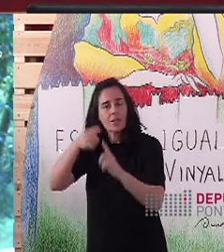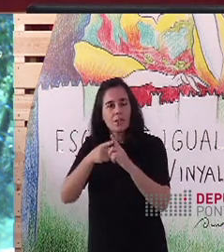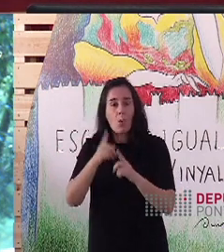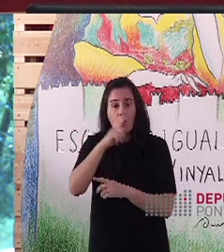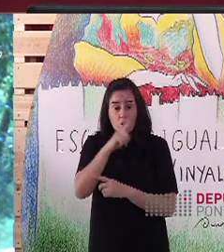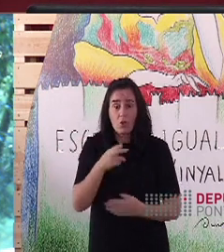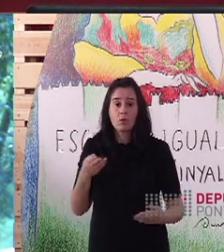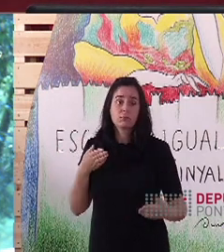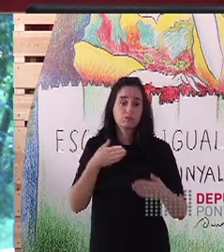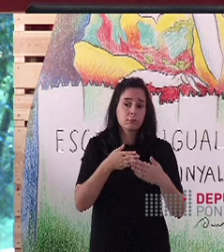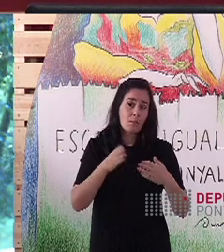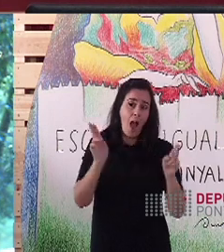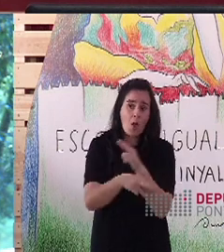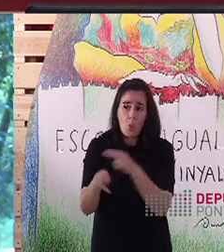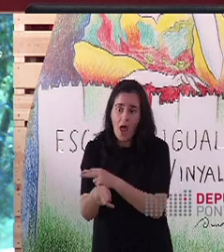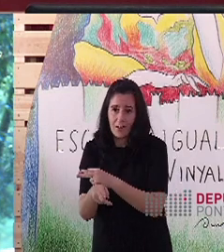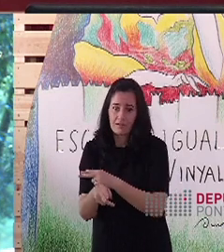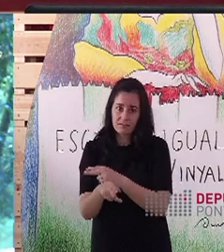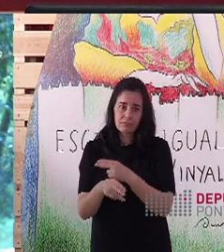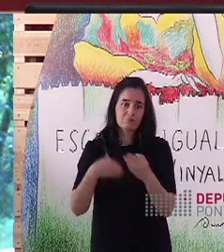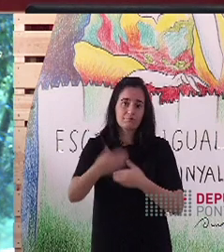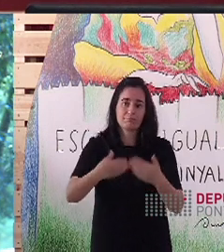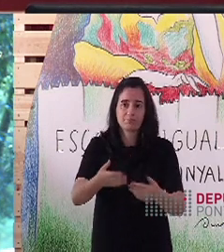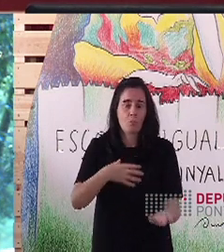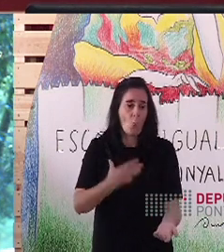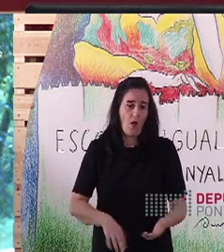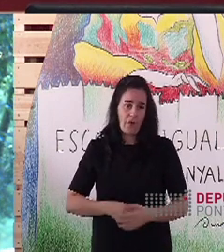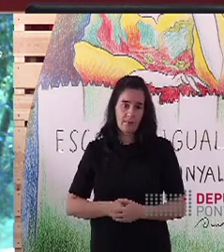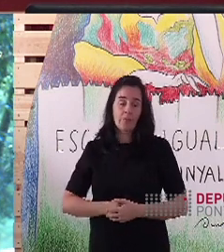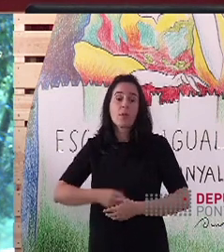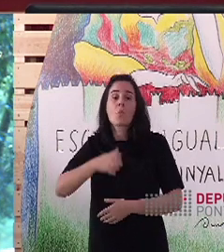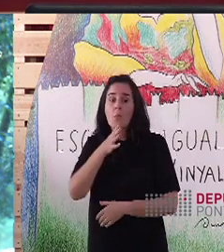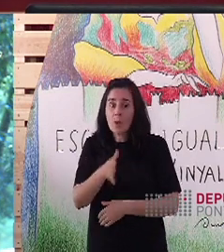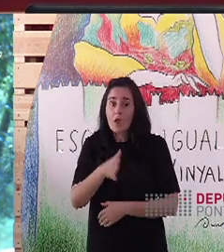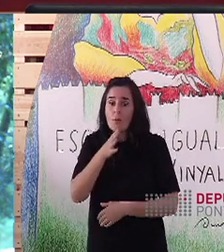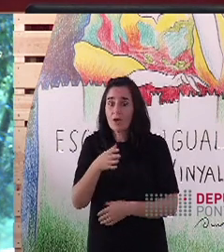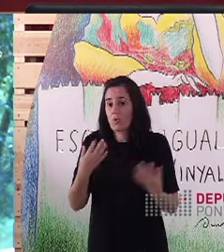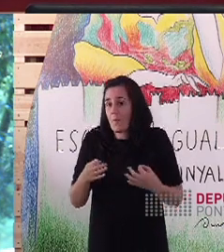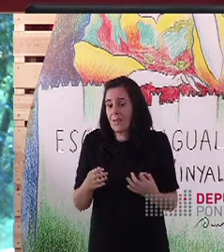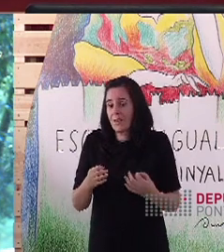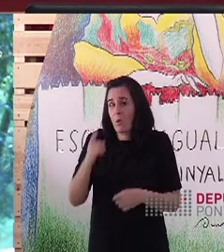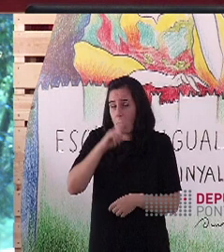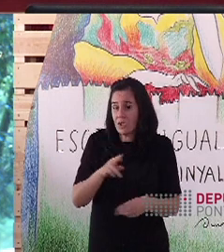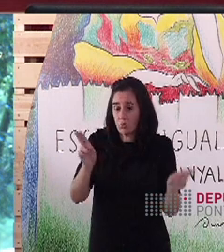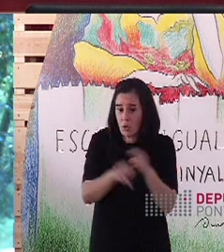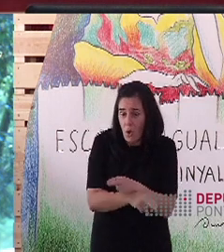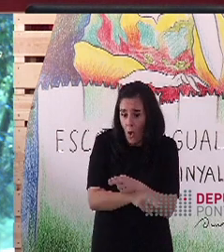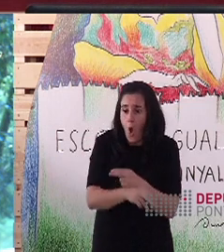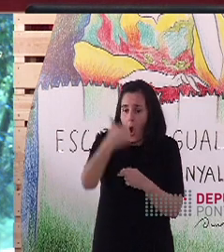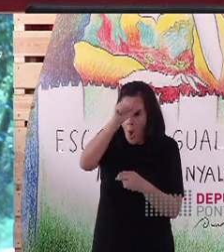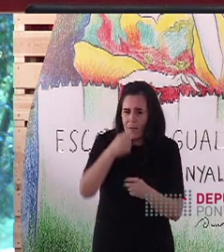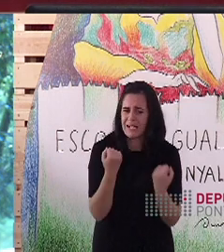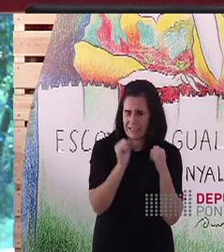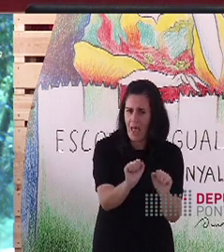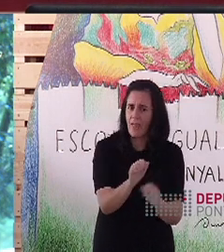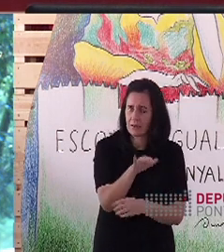sin resistencias, porque lo razonable es que el abolicionismo encuentre resistencias en los varones, pero lo que no es razonable